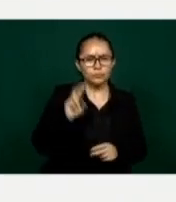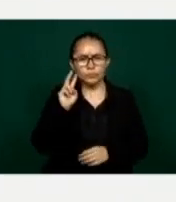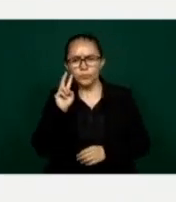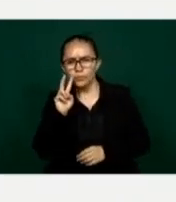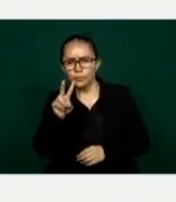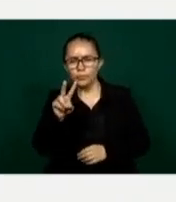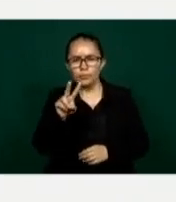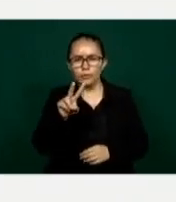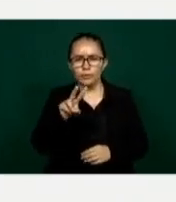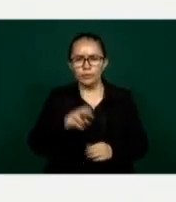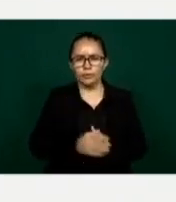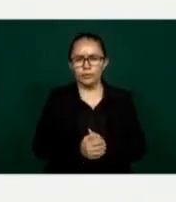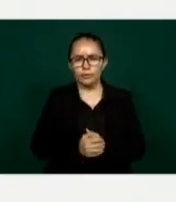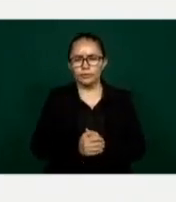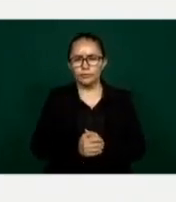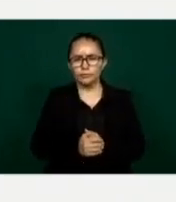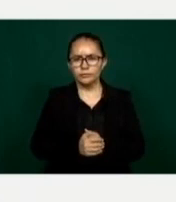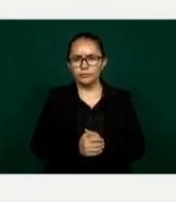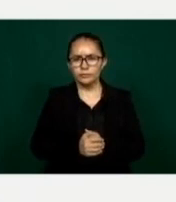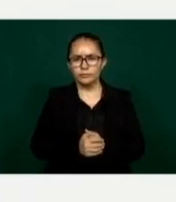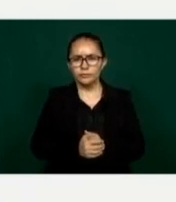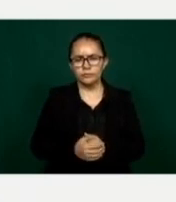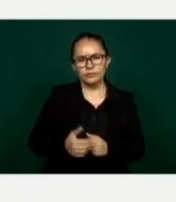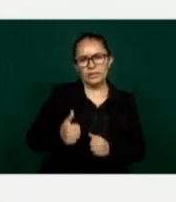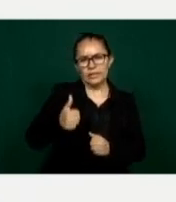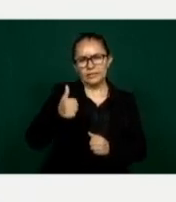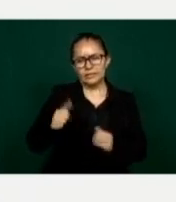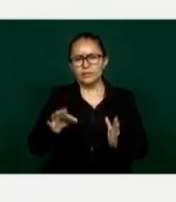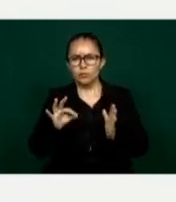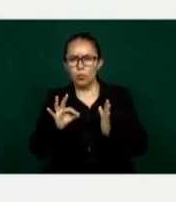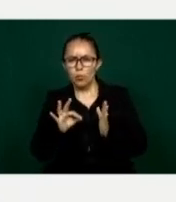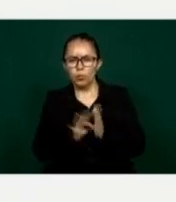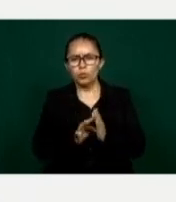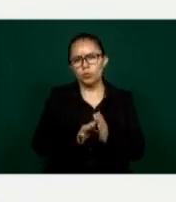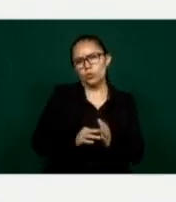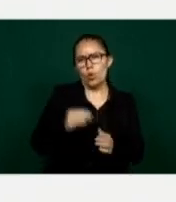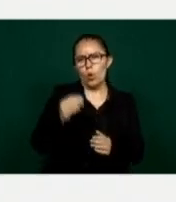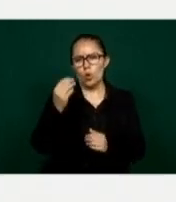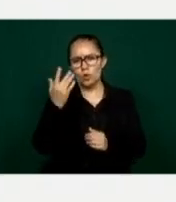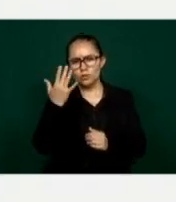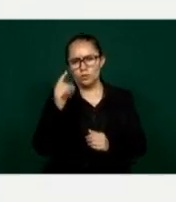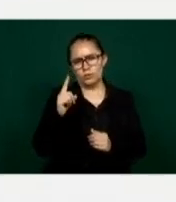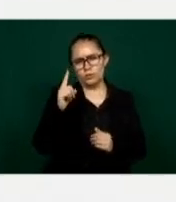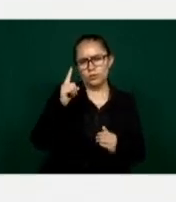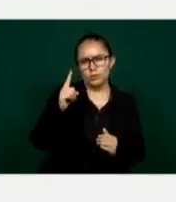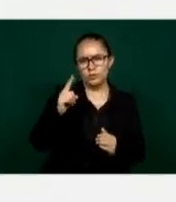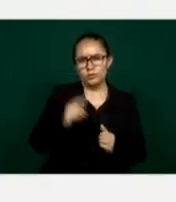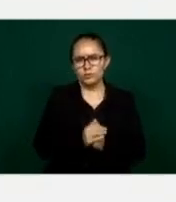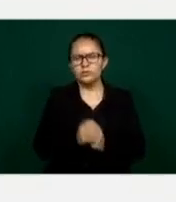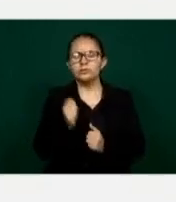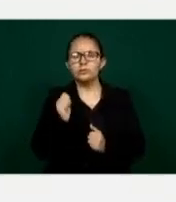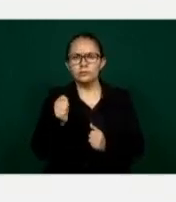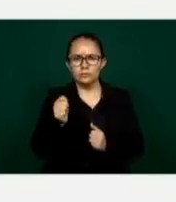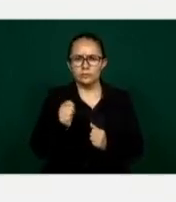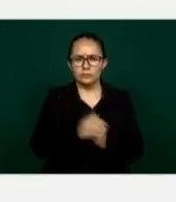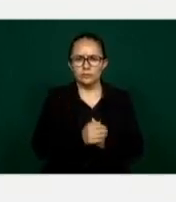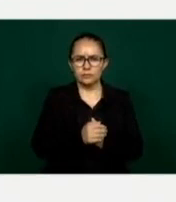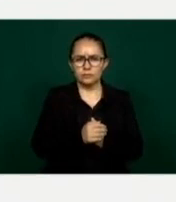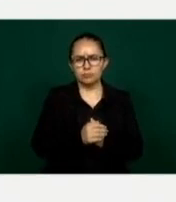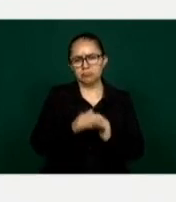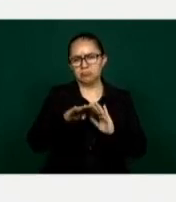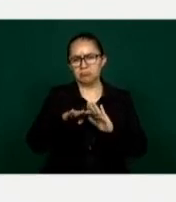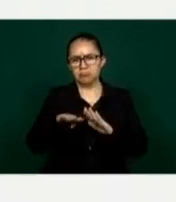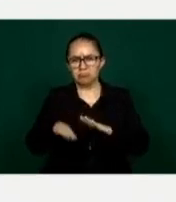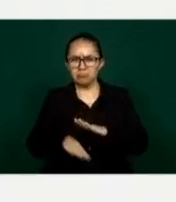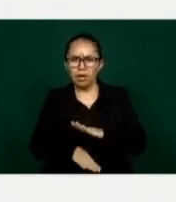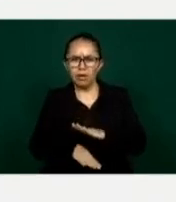que tiene una tasa de 6.51 por cada 100.000 habitantes. Esto es muy por debajo de la